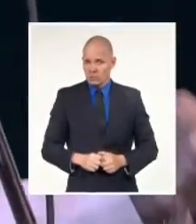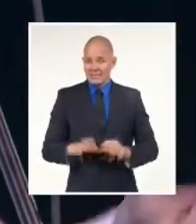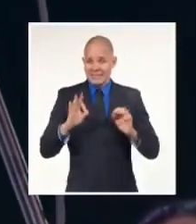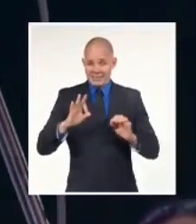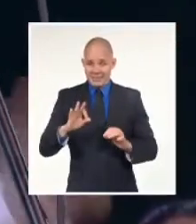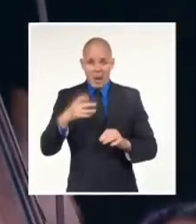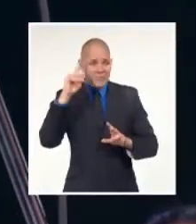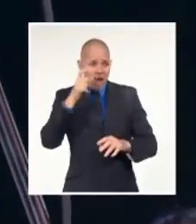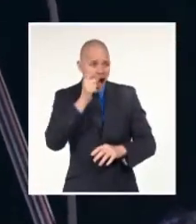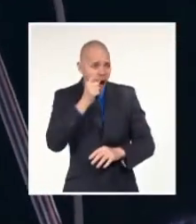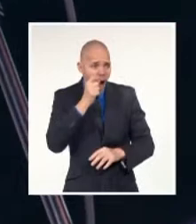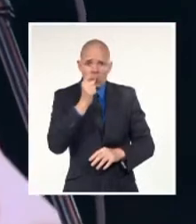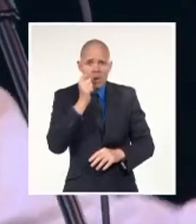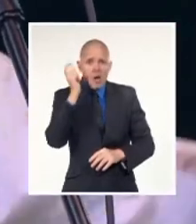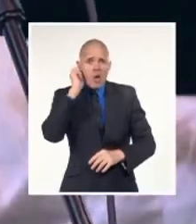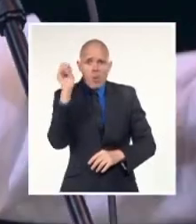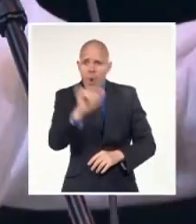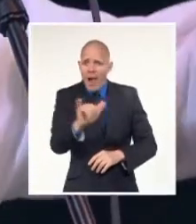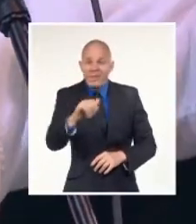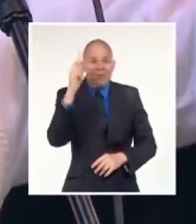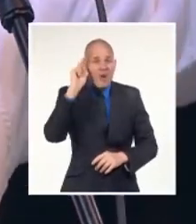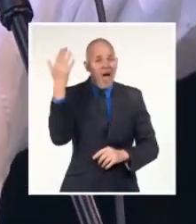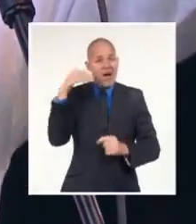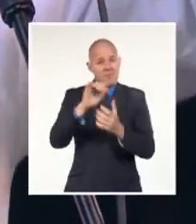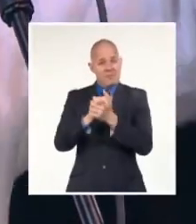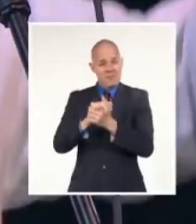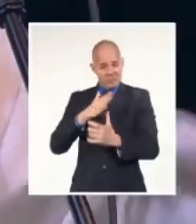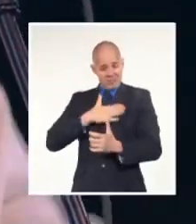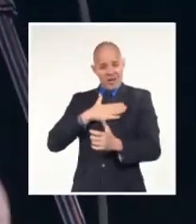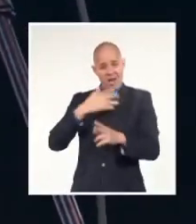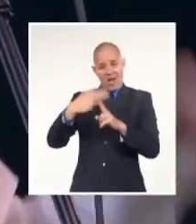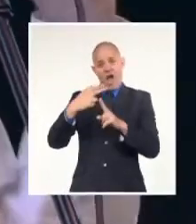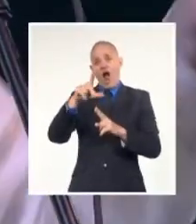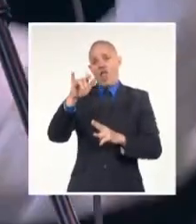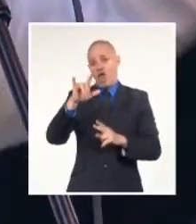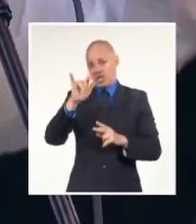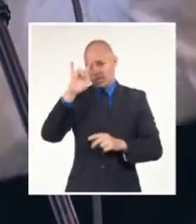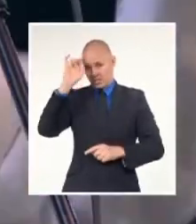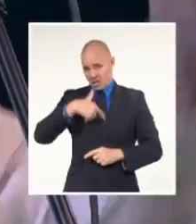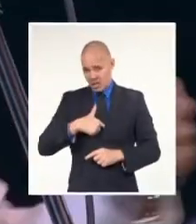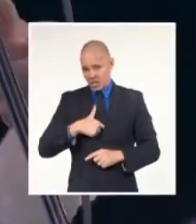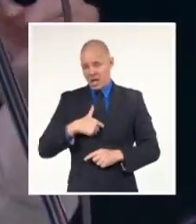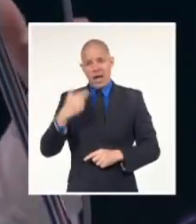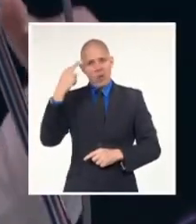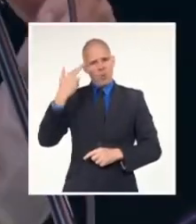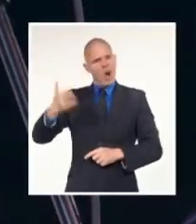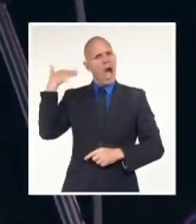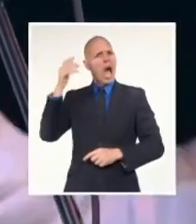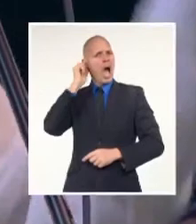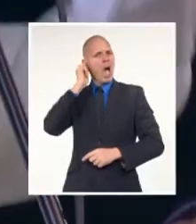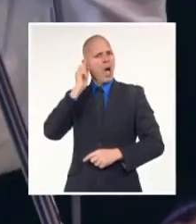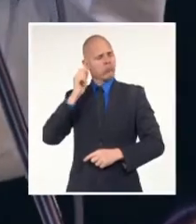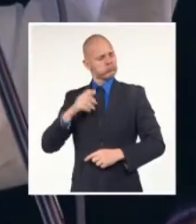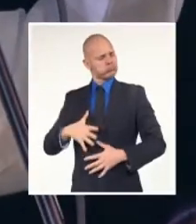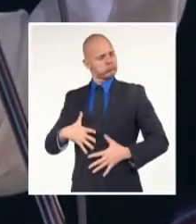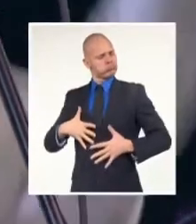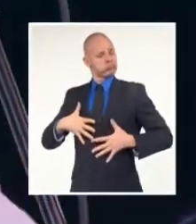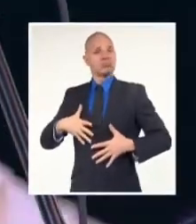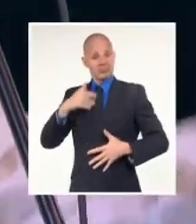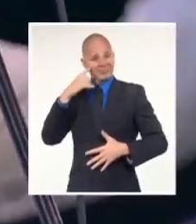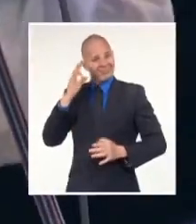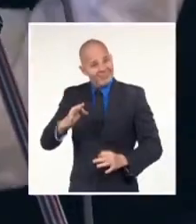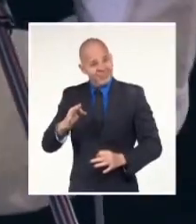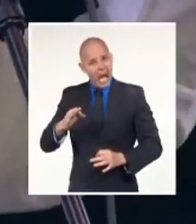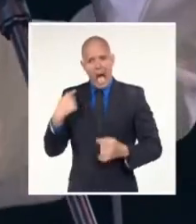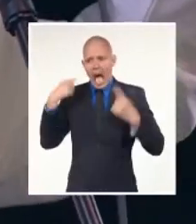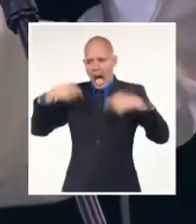como Lolita, que me recuerdo caminando aquella escalera del Capitolio con aquella dignidad donde tantos hombres han ido a hacer